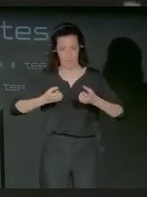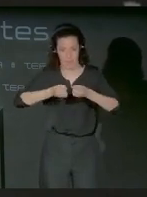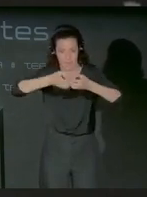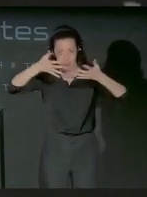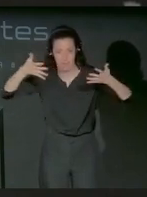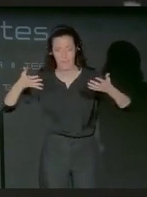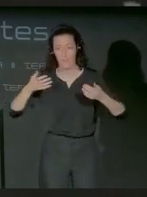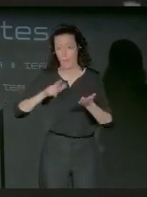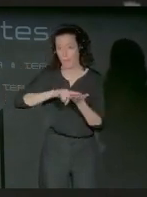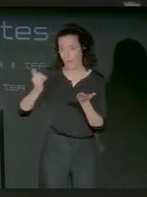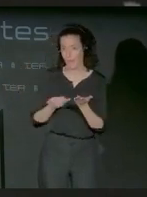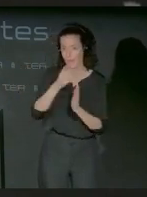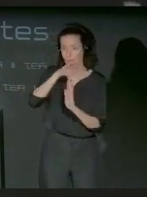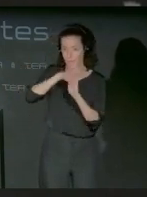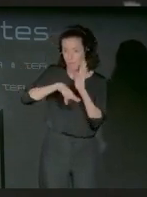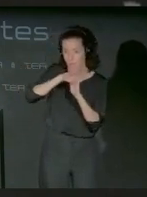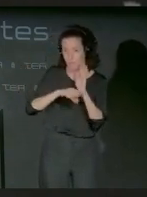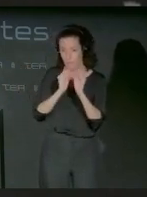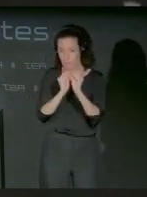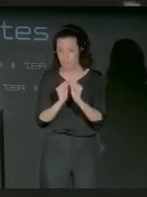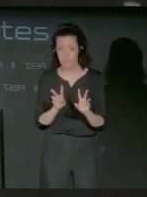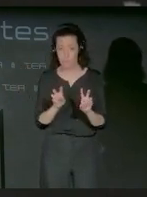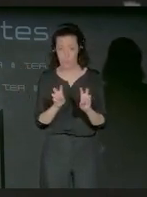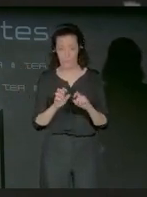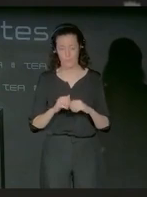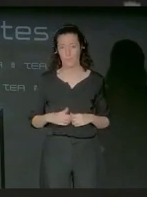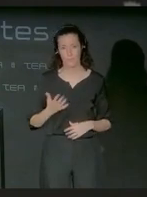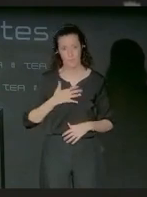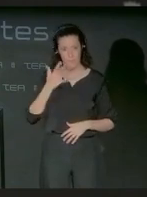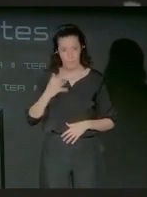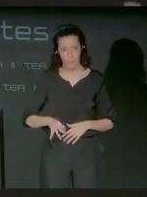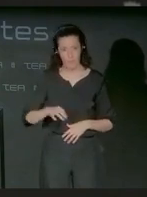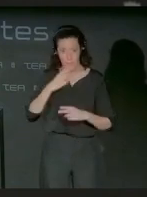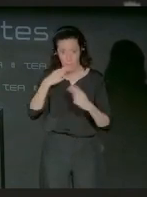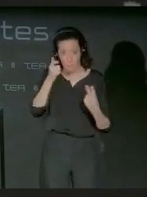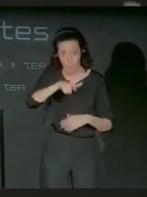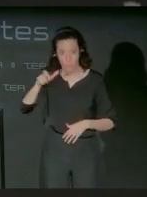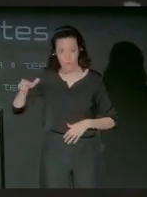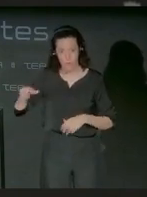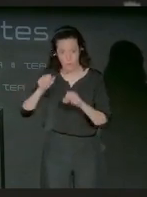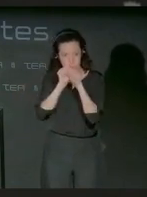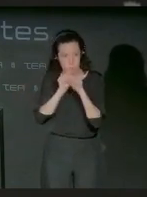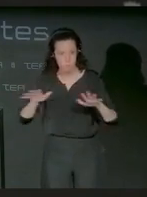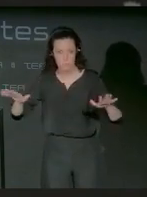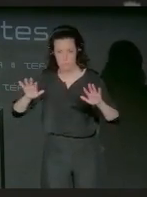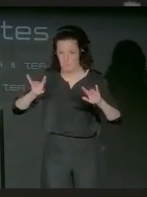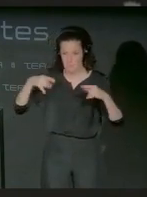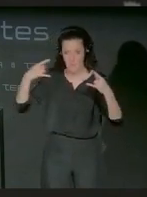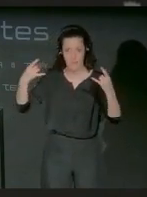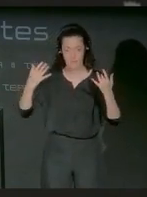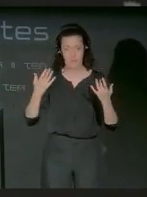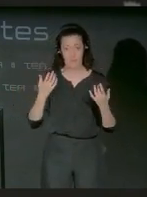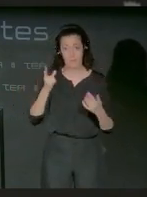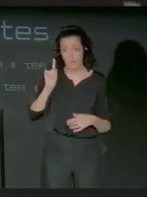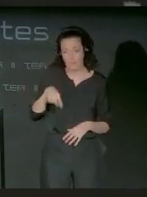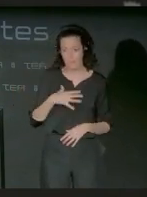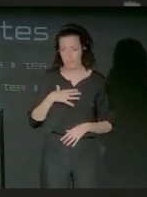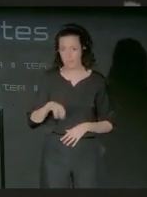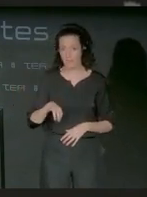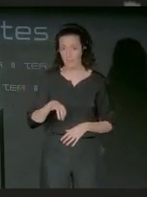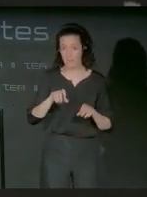pueden llegar a nuevos públicos gracias a la interacción directa con una audiencia masiva o pueden servirse de la generación de